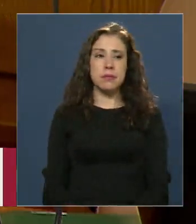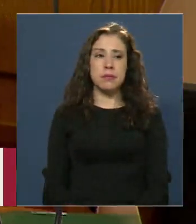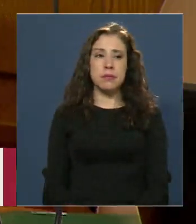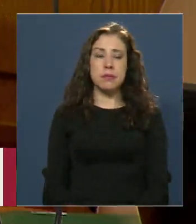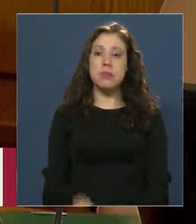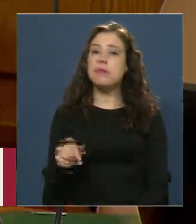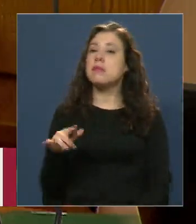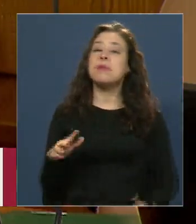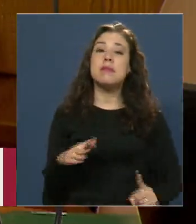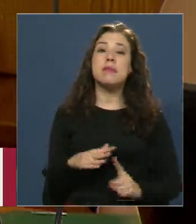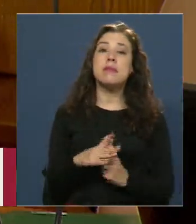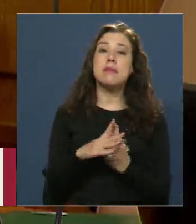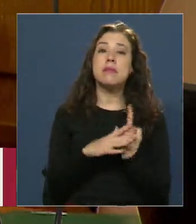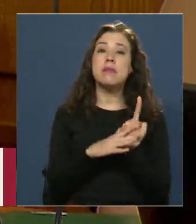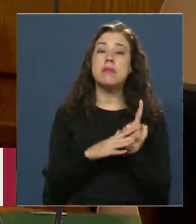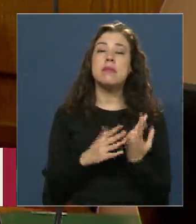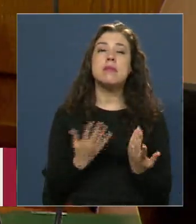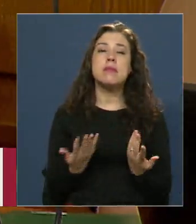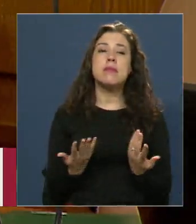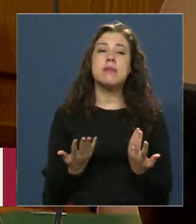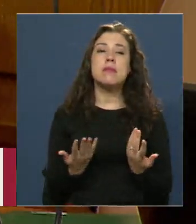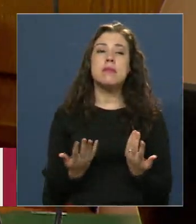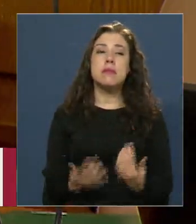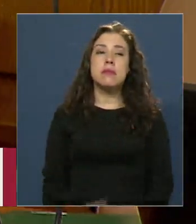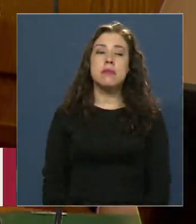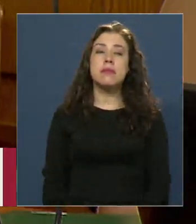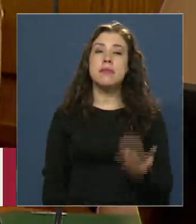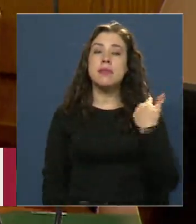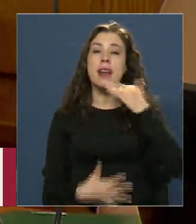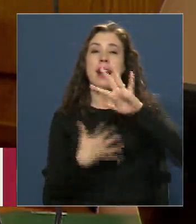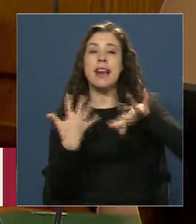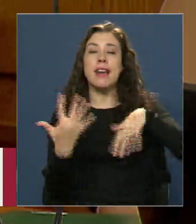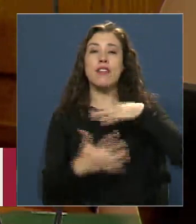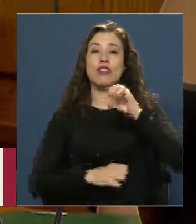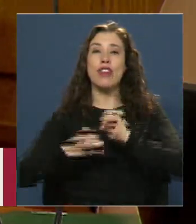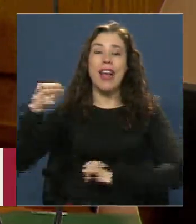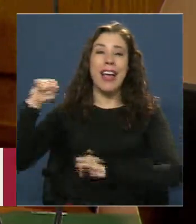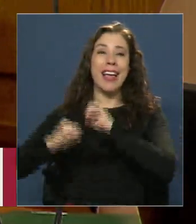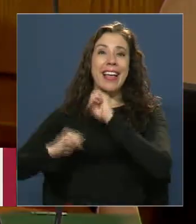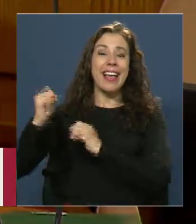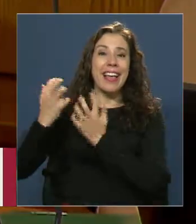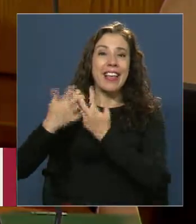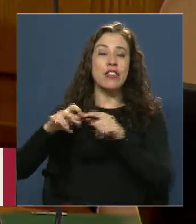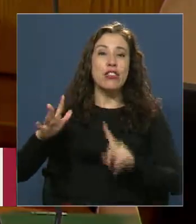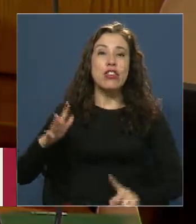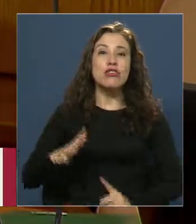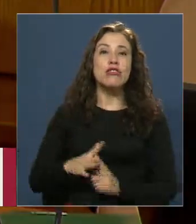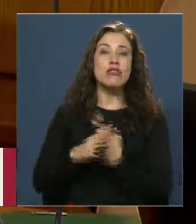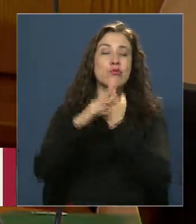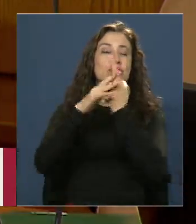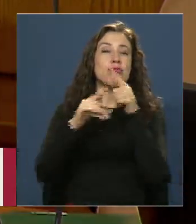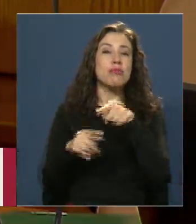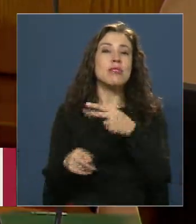Esto nació obviamente en la época de la Revolución Industrial, cuando nació el proletariado,